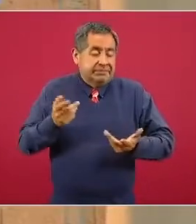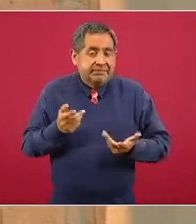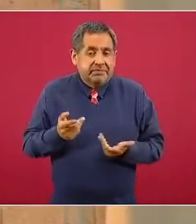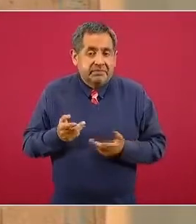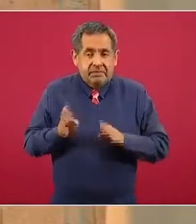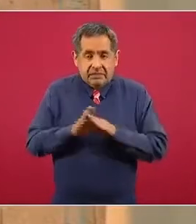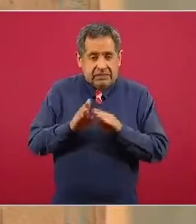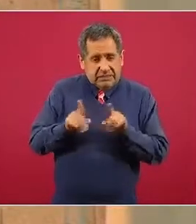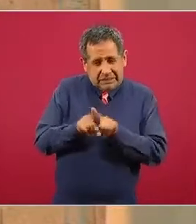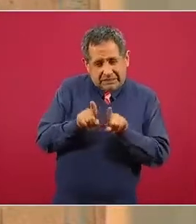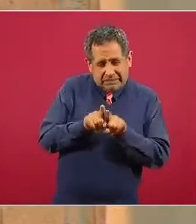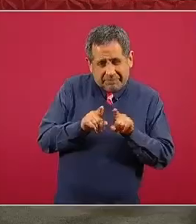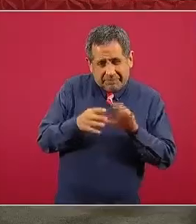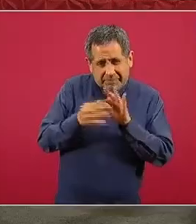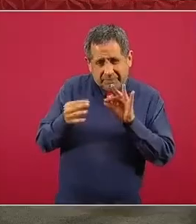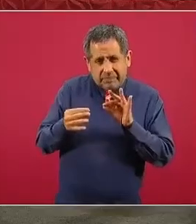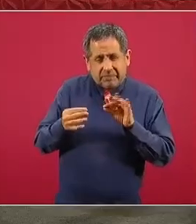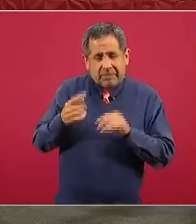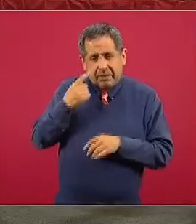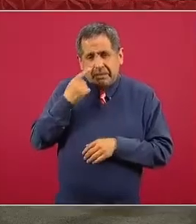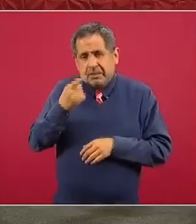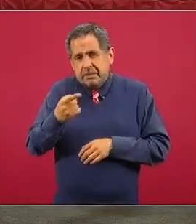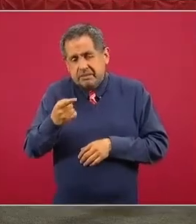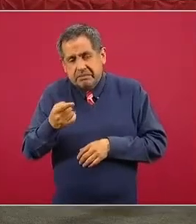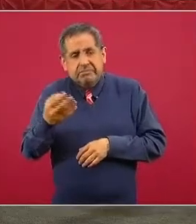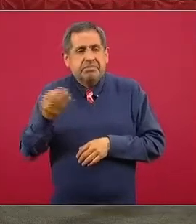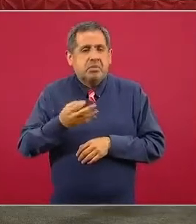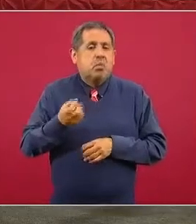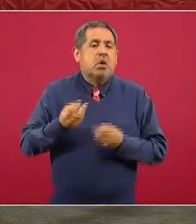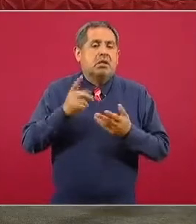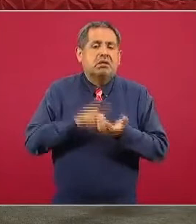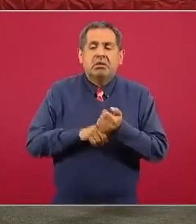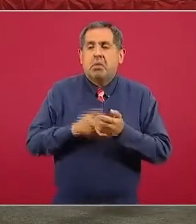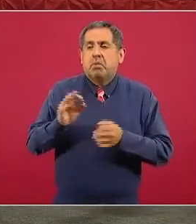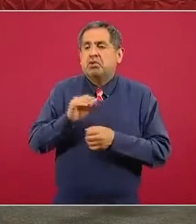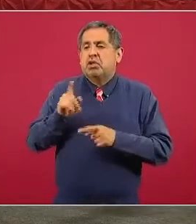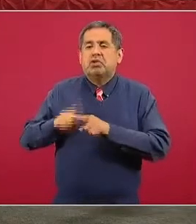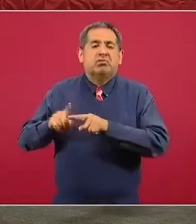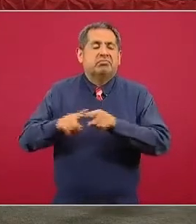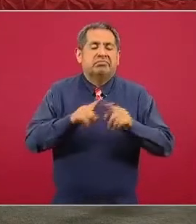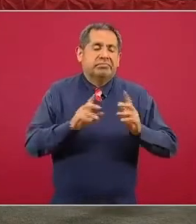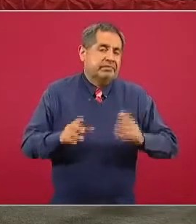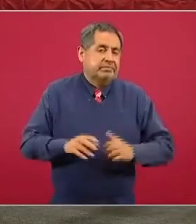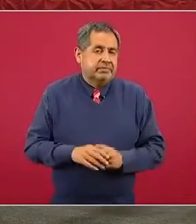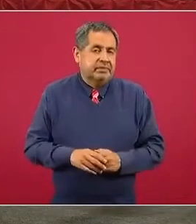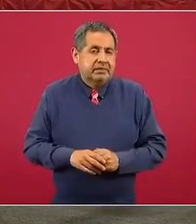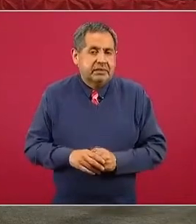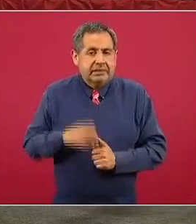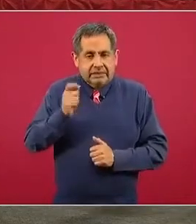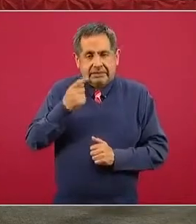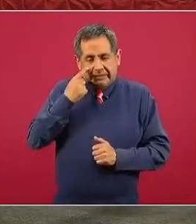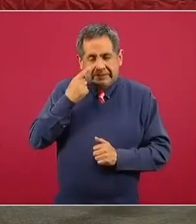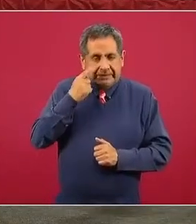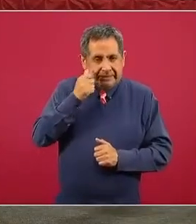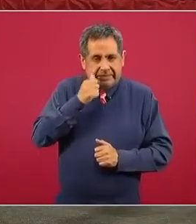una paralela más cercana, podemos realmente tener un porcentaje de positividad, digamos, más válido. Eso es algo que se observa y que en todo